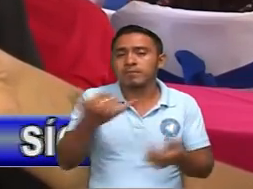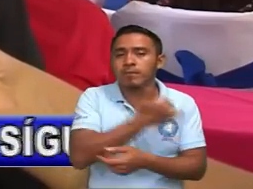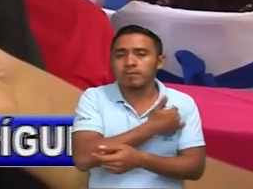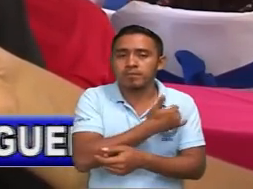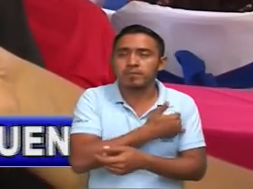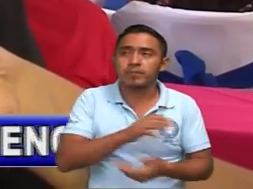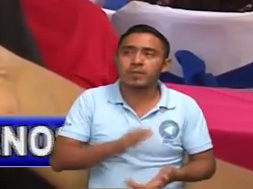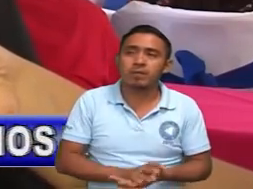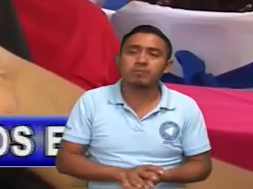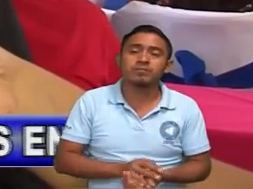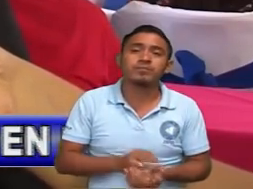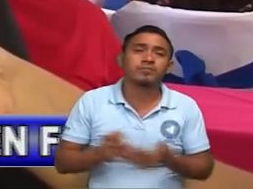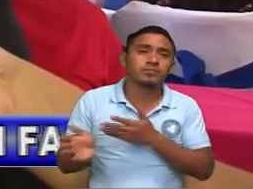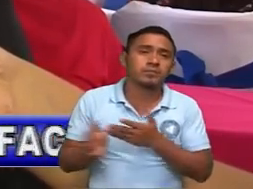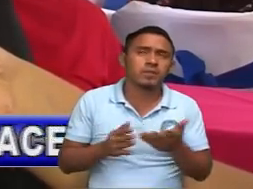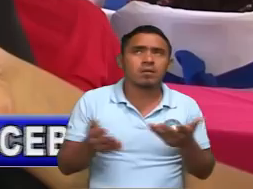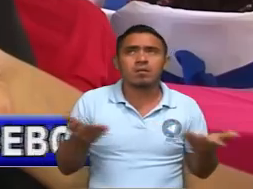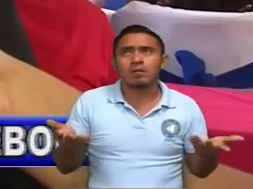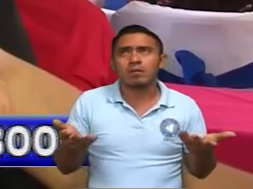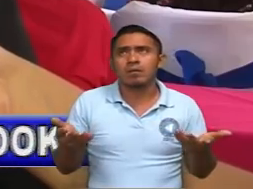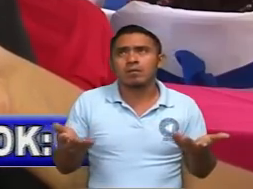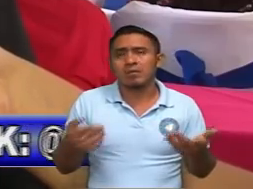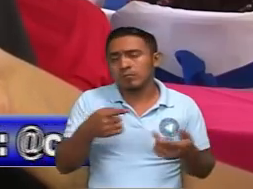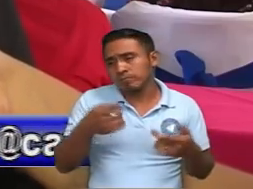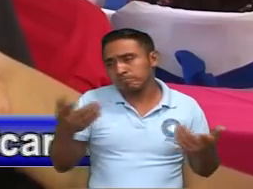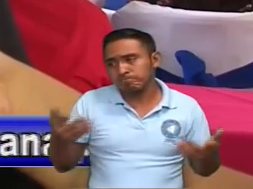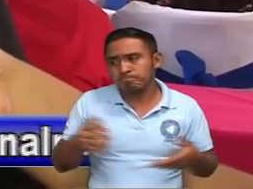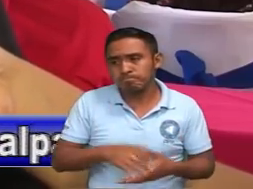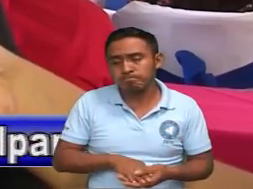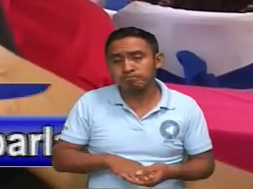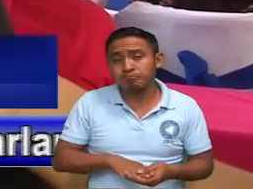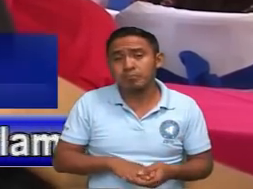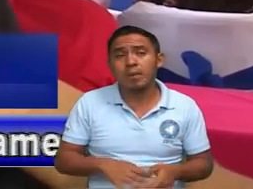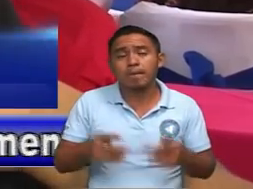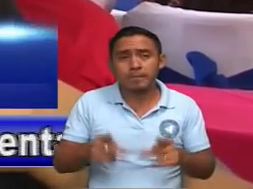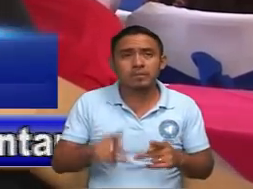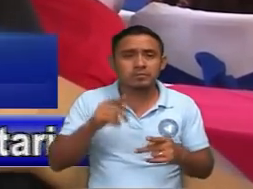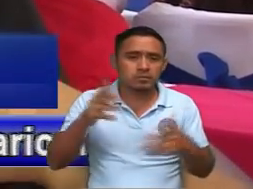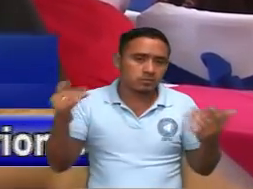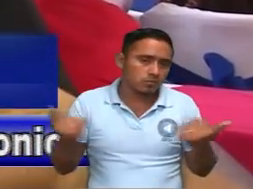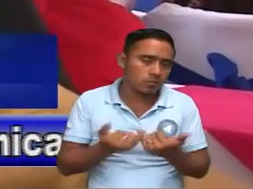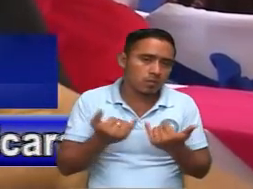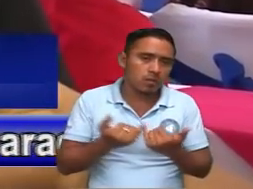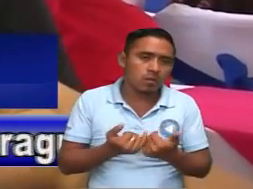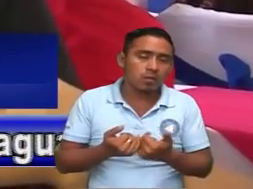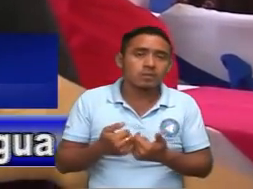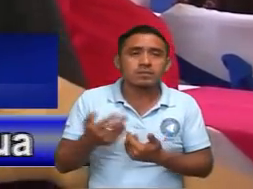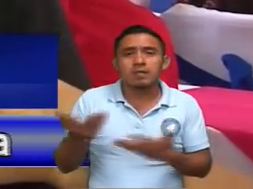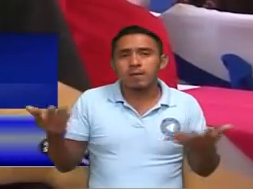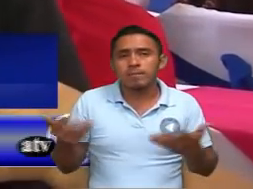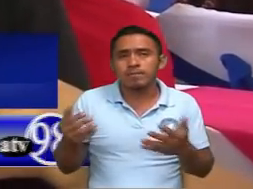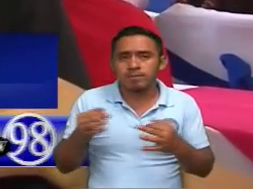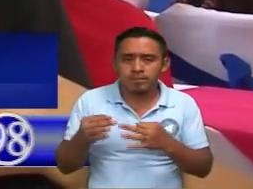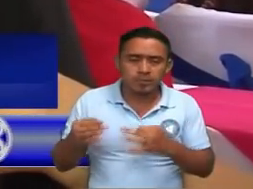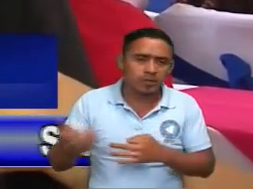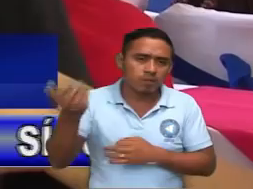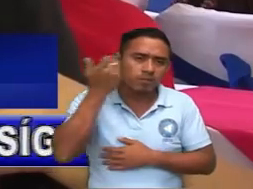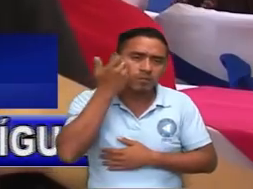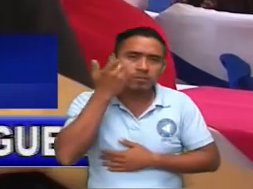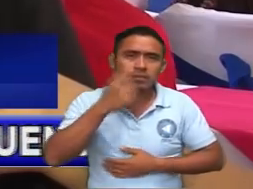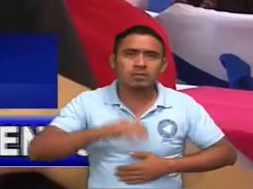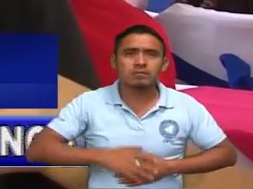frecuentemente. Son como de las cosas de más peso. Pero también sabemos que los predispone a cierto tipo de enfermedades, ¿no?